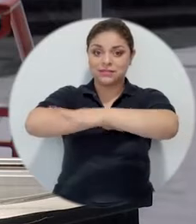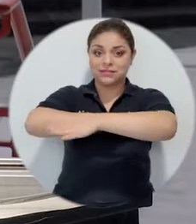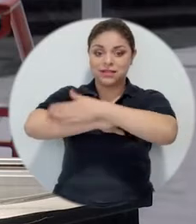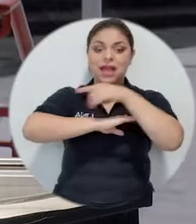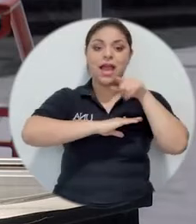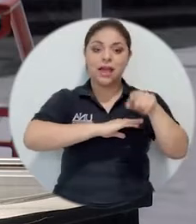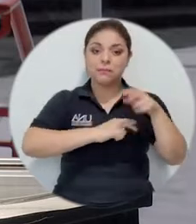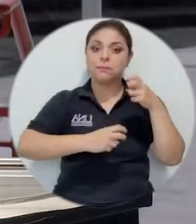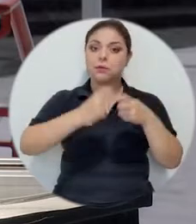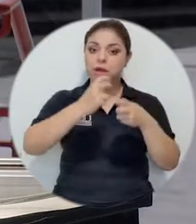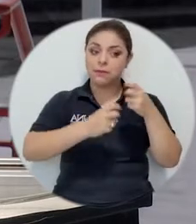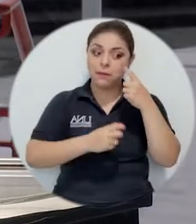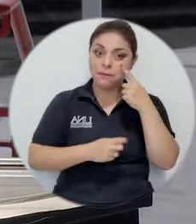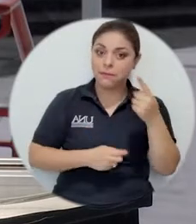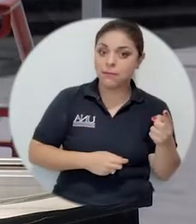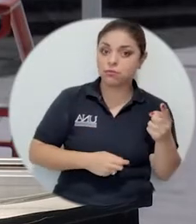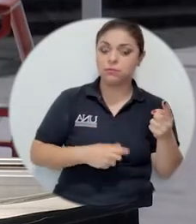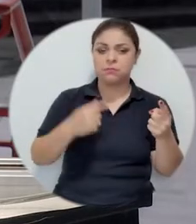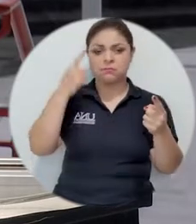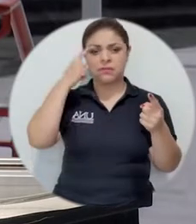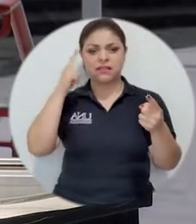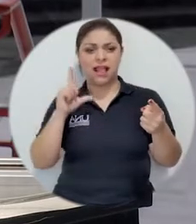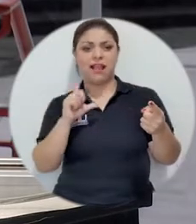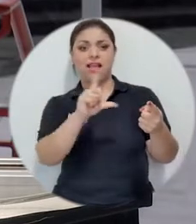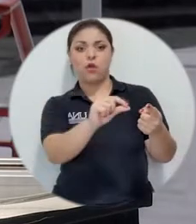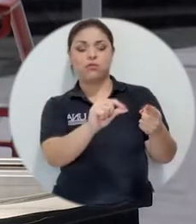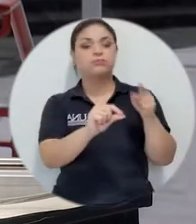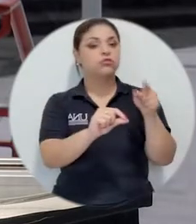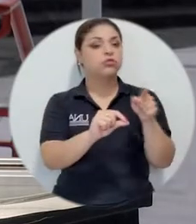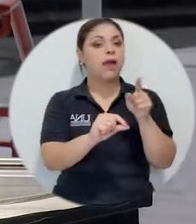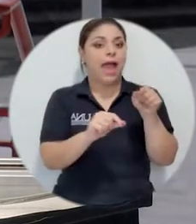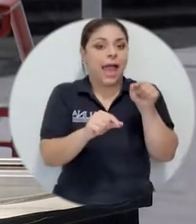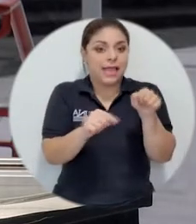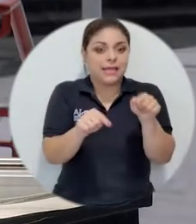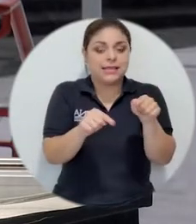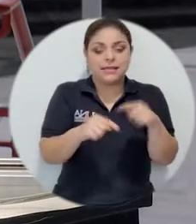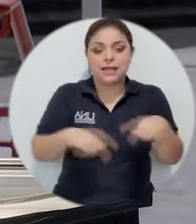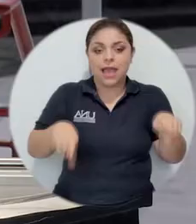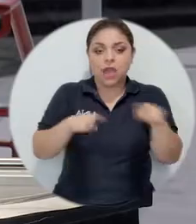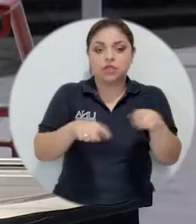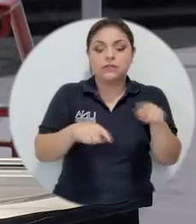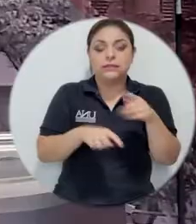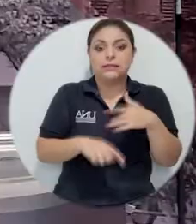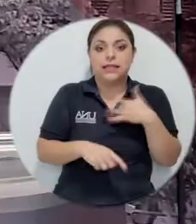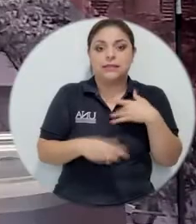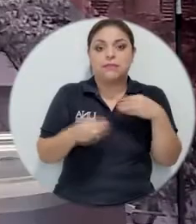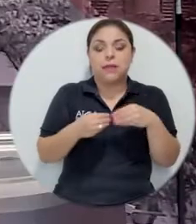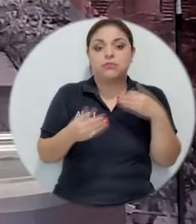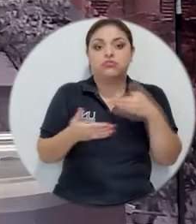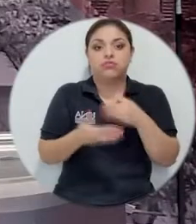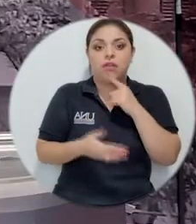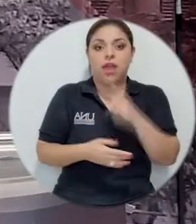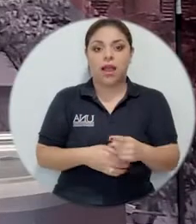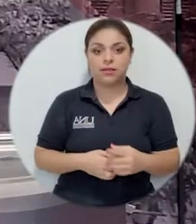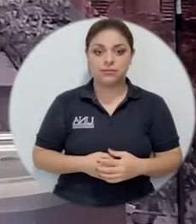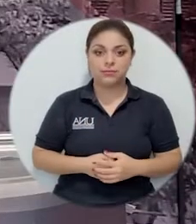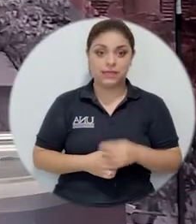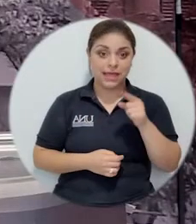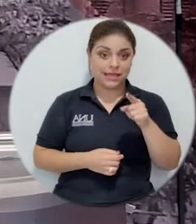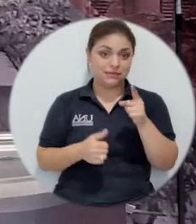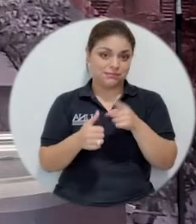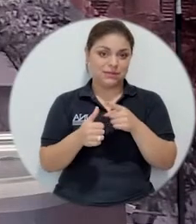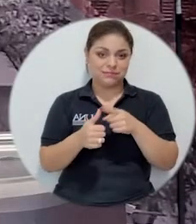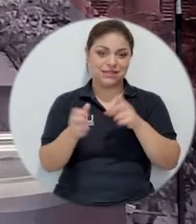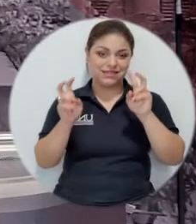esos problemas que vemos tan ajenos a nosotros sean una realidad mucho más palpable. Uno de esos es precisamente el primer tema que quería abordar